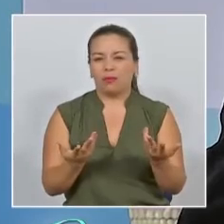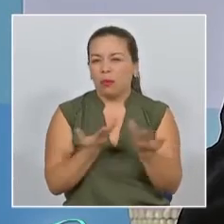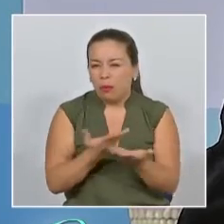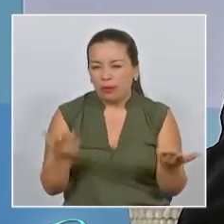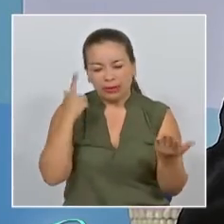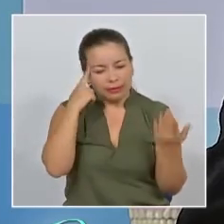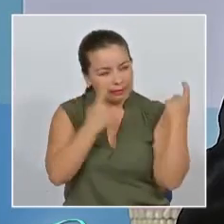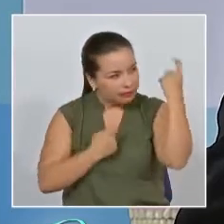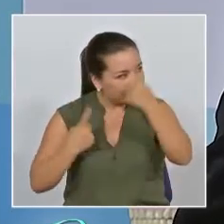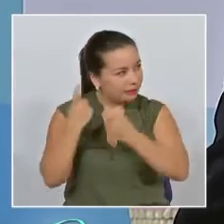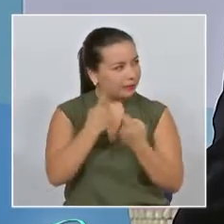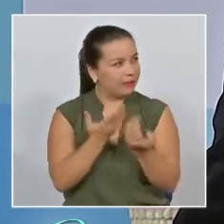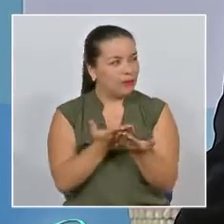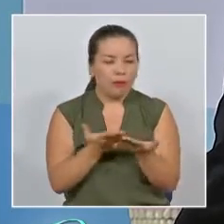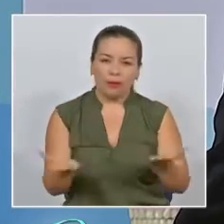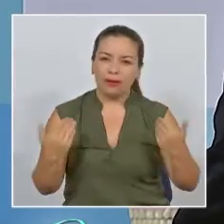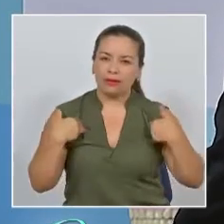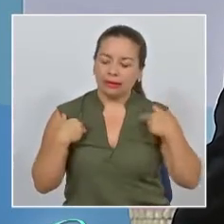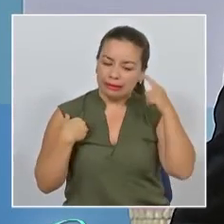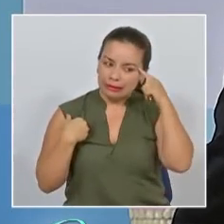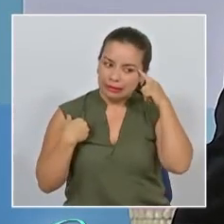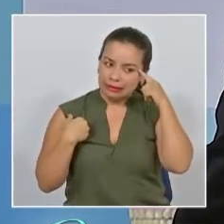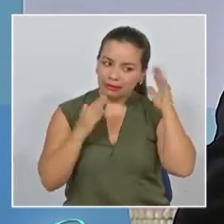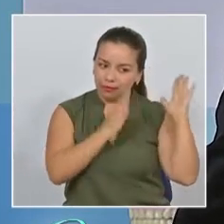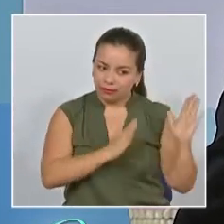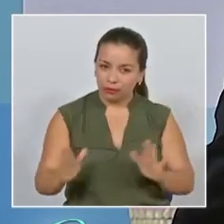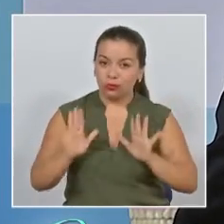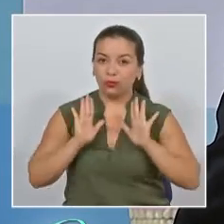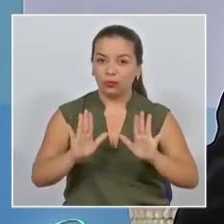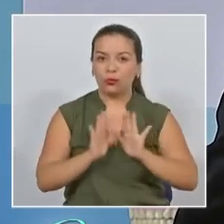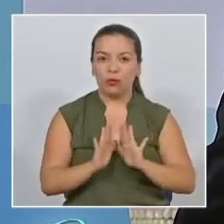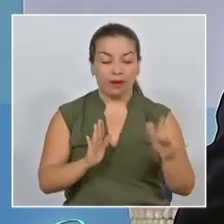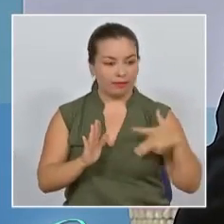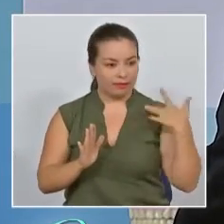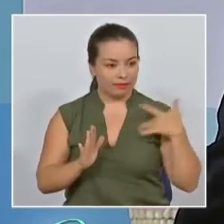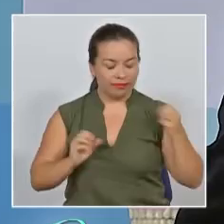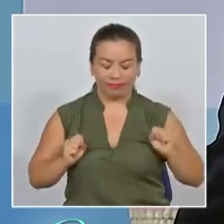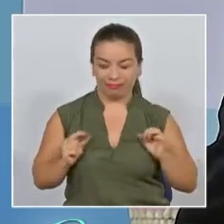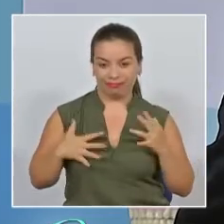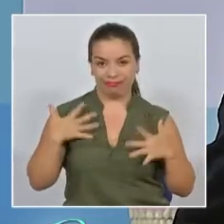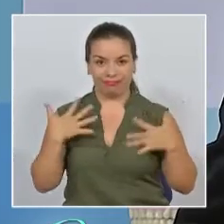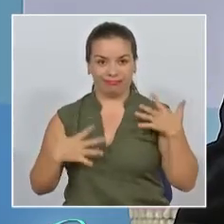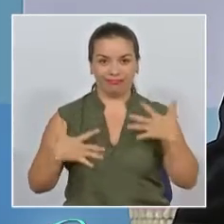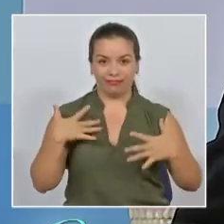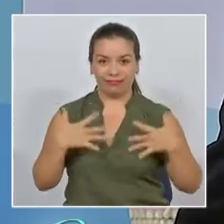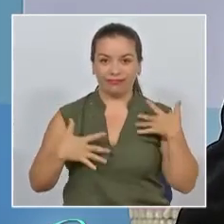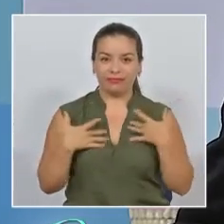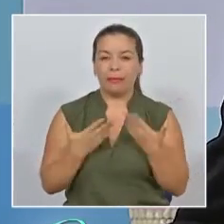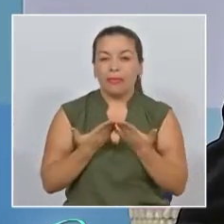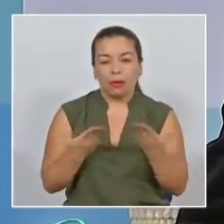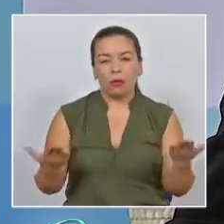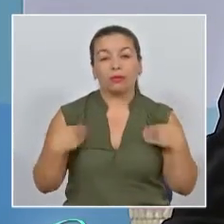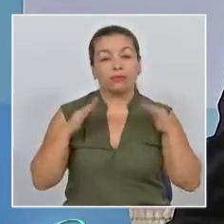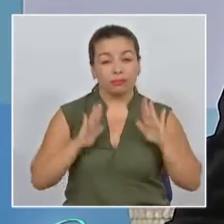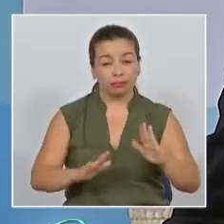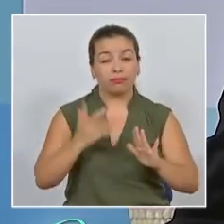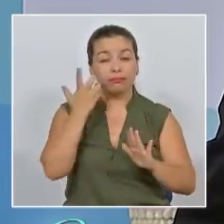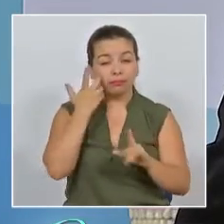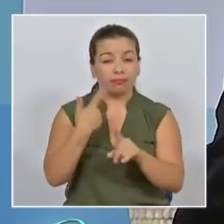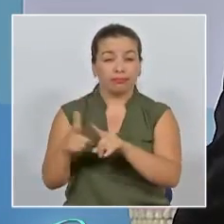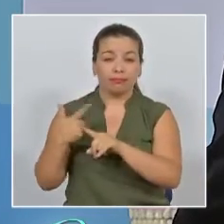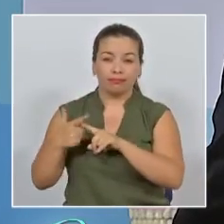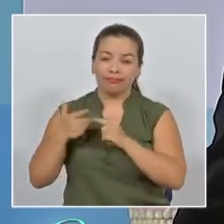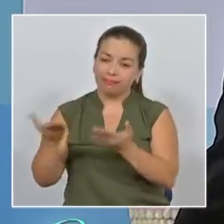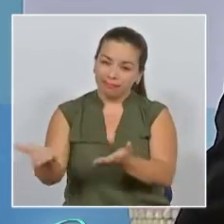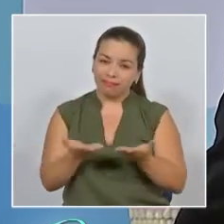pensamientos, por ejemplo, que tiene que ver con la salud mental, con las emociones, que tiene que ver definitivamente con muchas enfermedades. Bienvenidos,